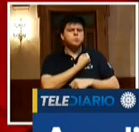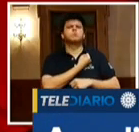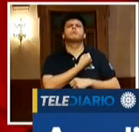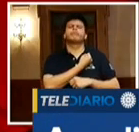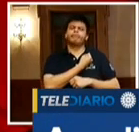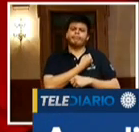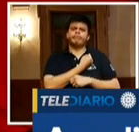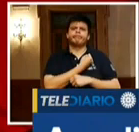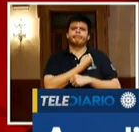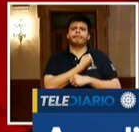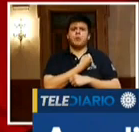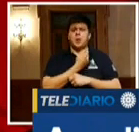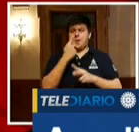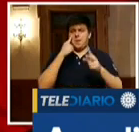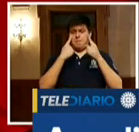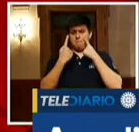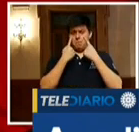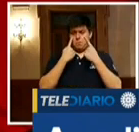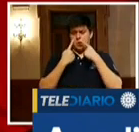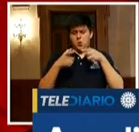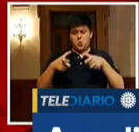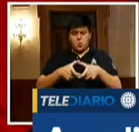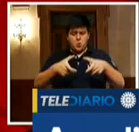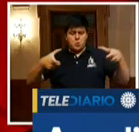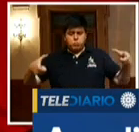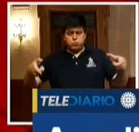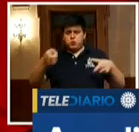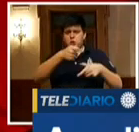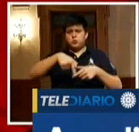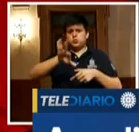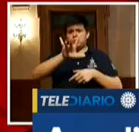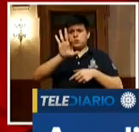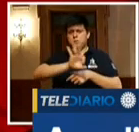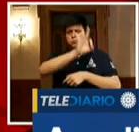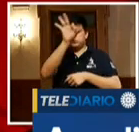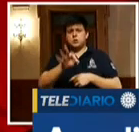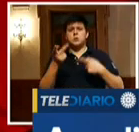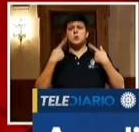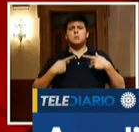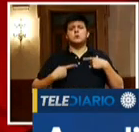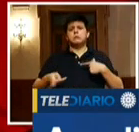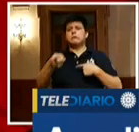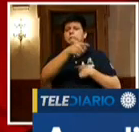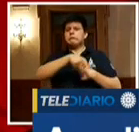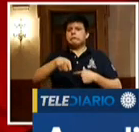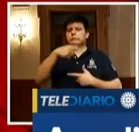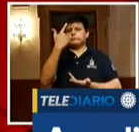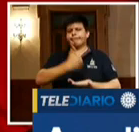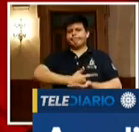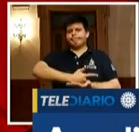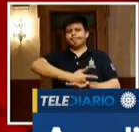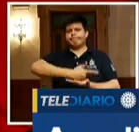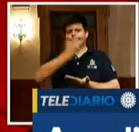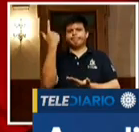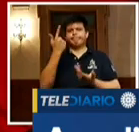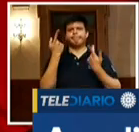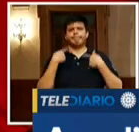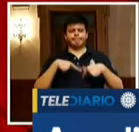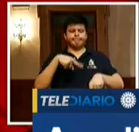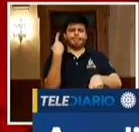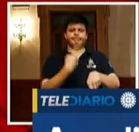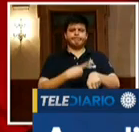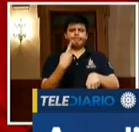un gran porcentaje mayor del 50% son pacientes críticamente enfermos